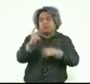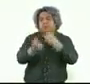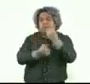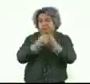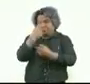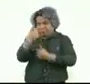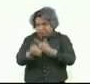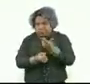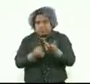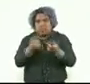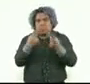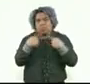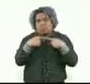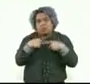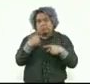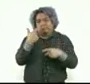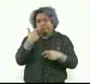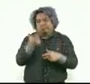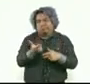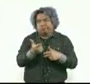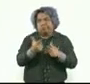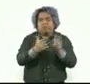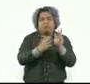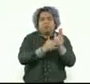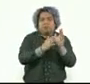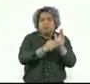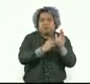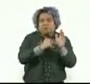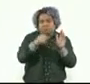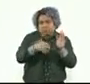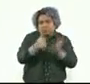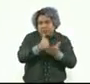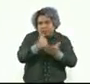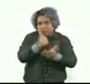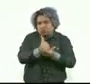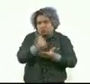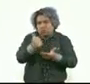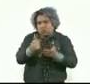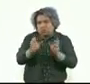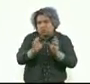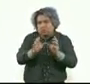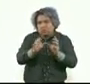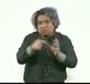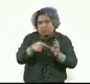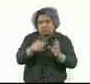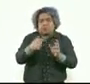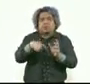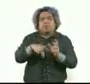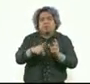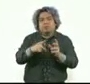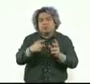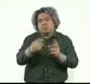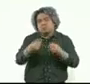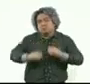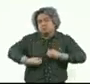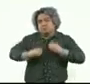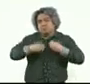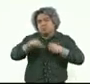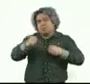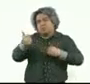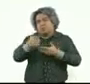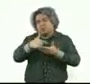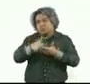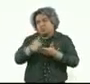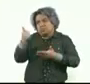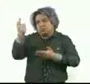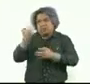personas presentan un comprobante de domicilio de la ciudad, pero viven en la zona cercana a la